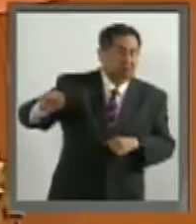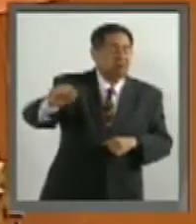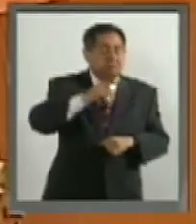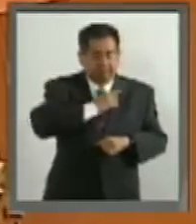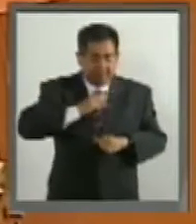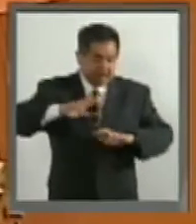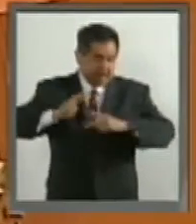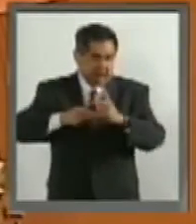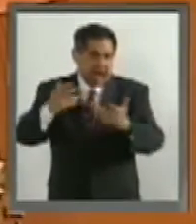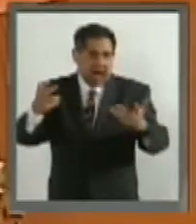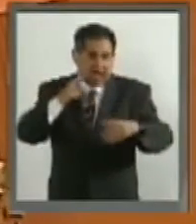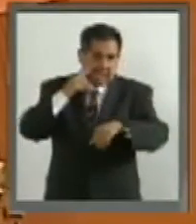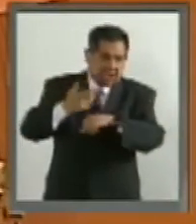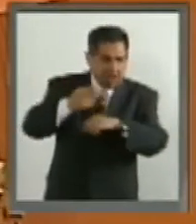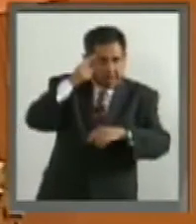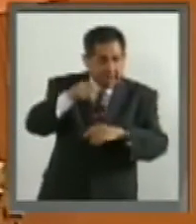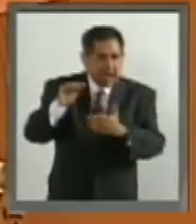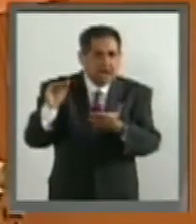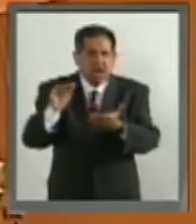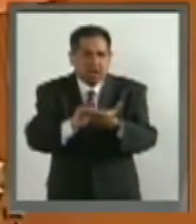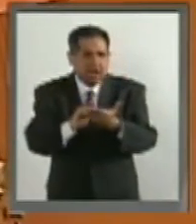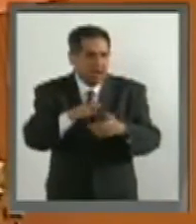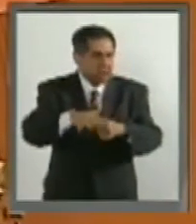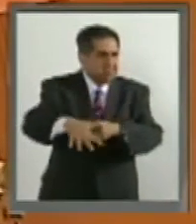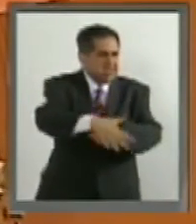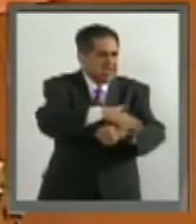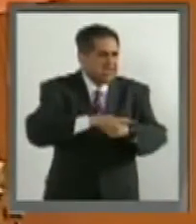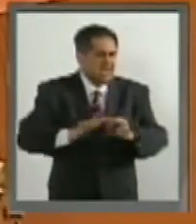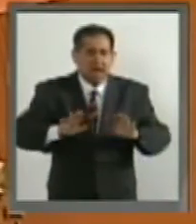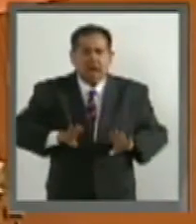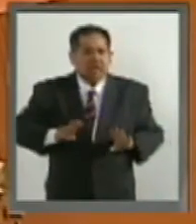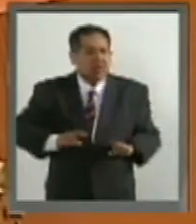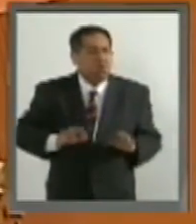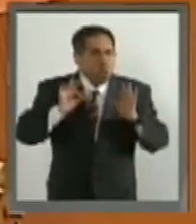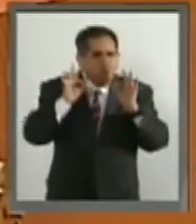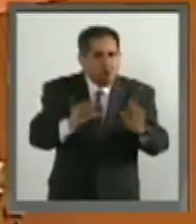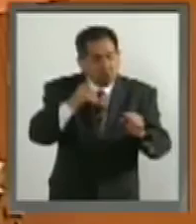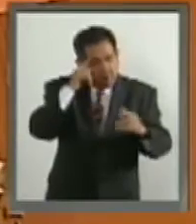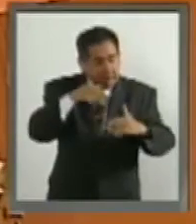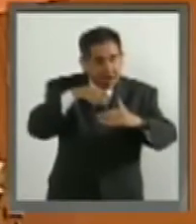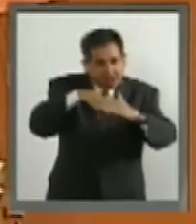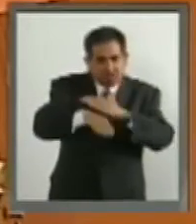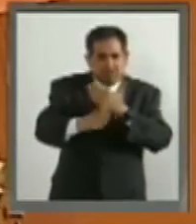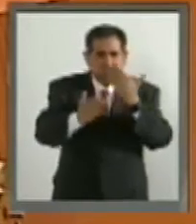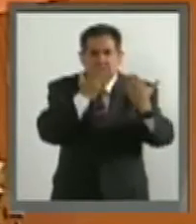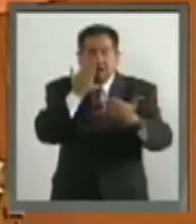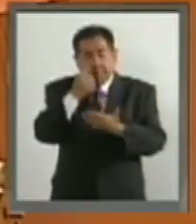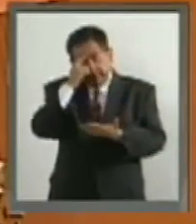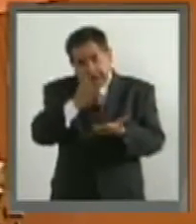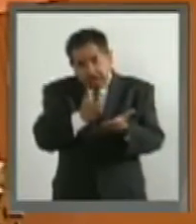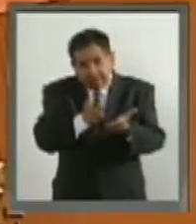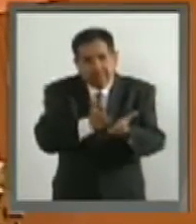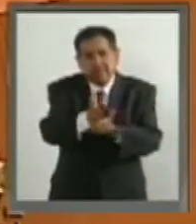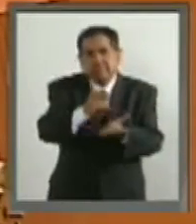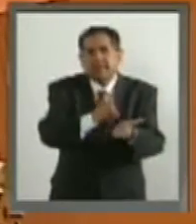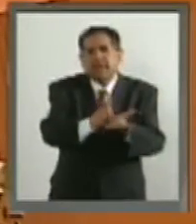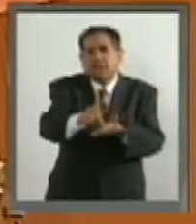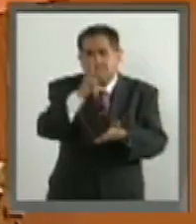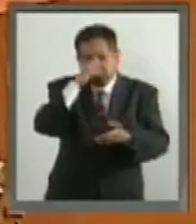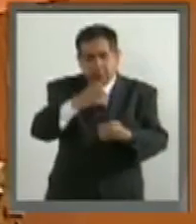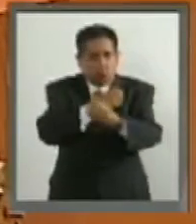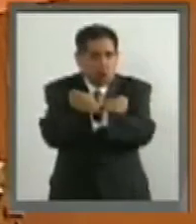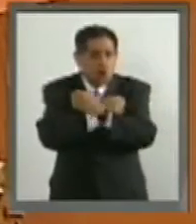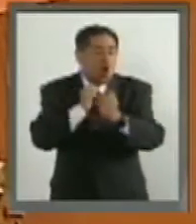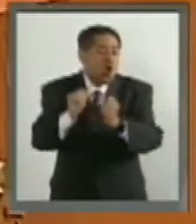educativas para establecer condiciones que permitan el ejercicio pleno del derecho a la educación